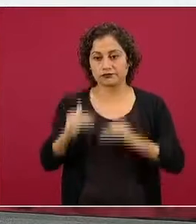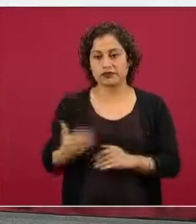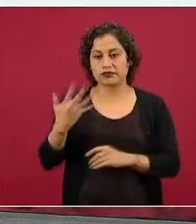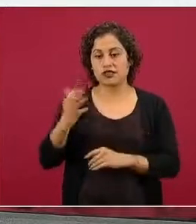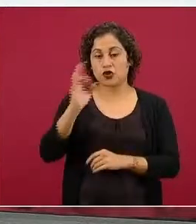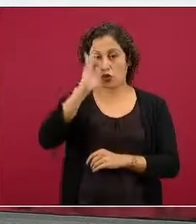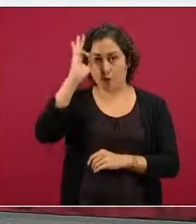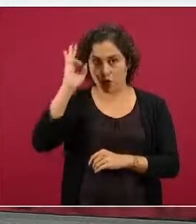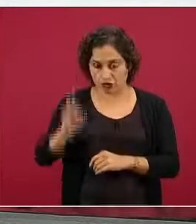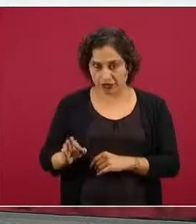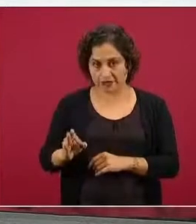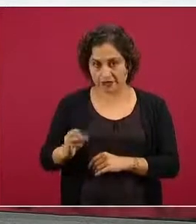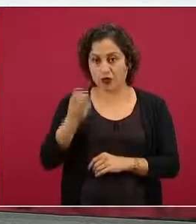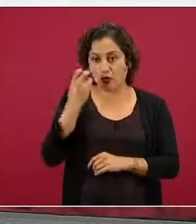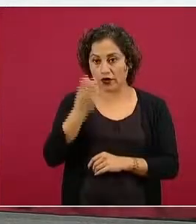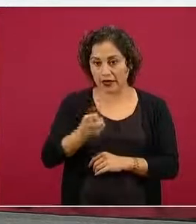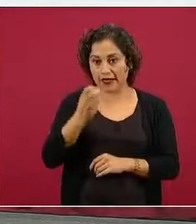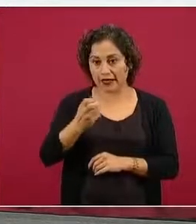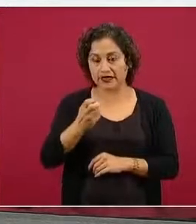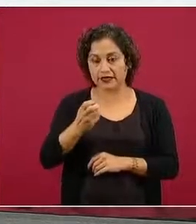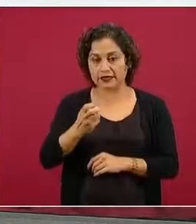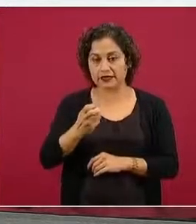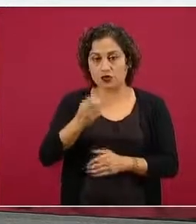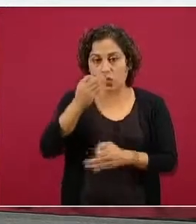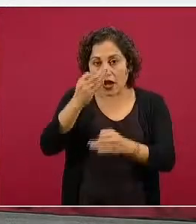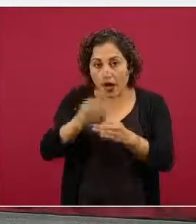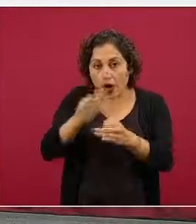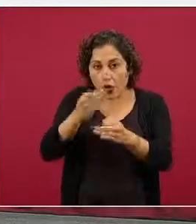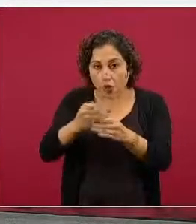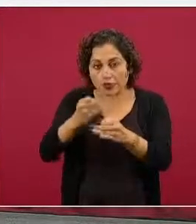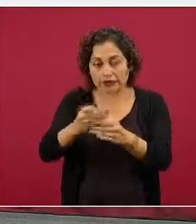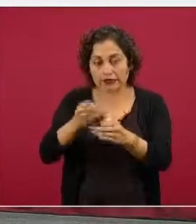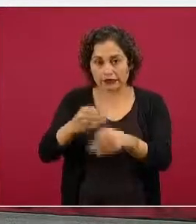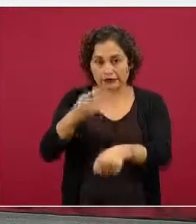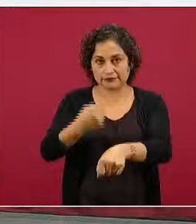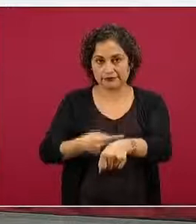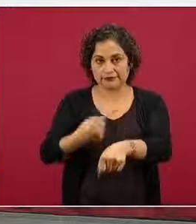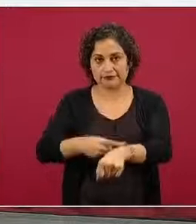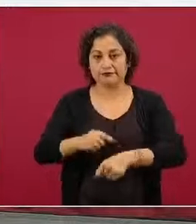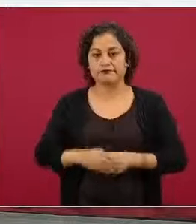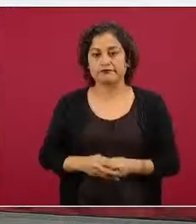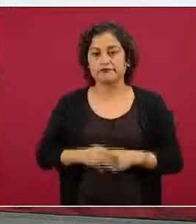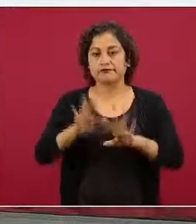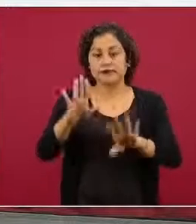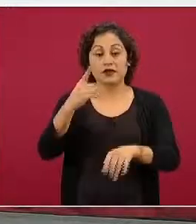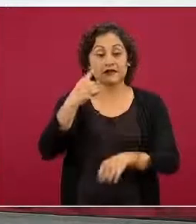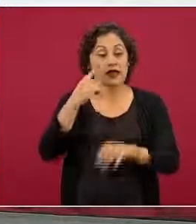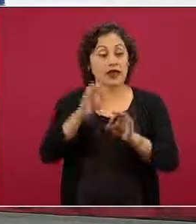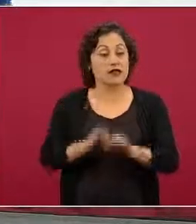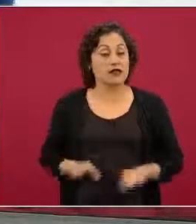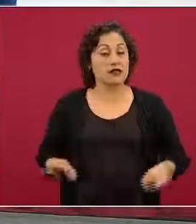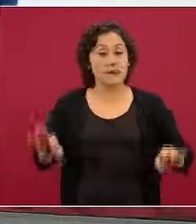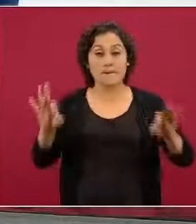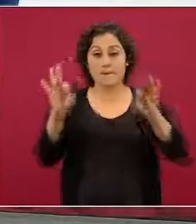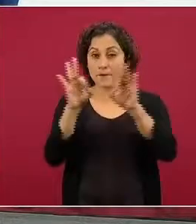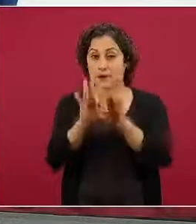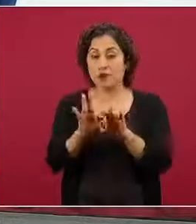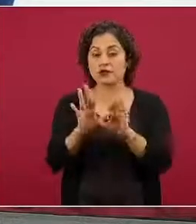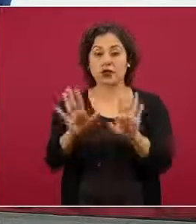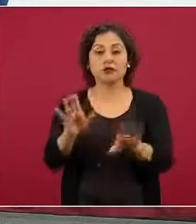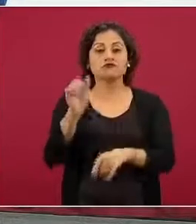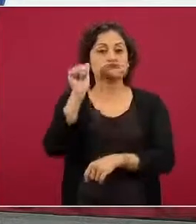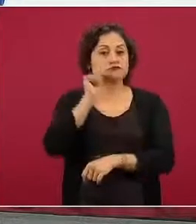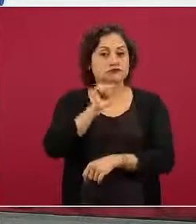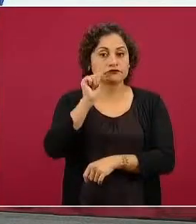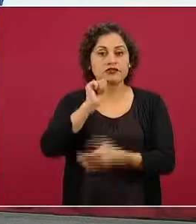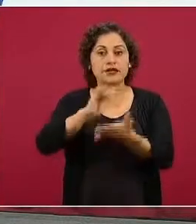de esos son los que representan a la epidemia activa. Importantísimo. Y como siempre, el agradecimiento a